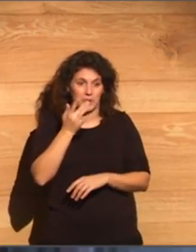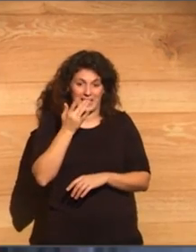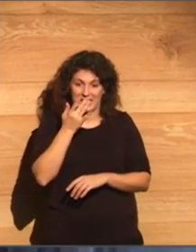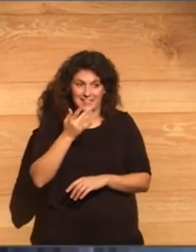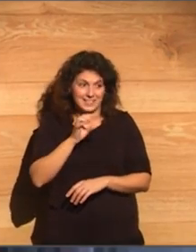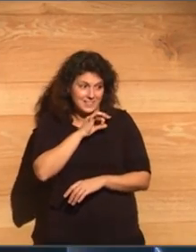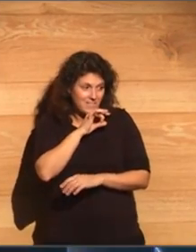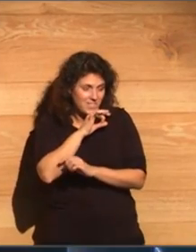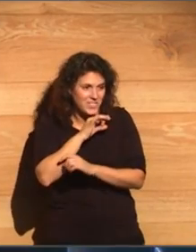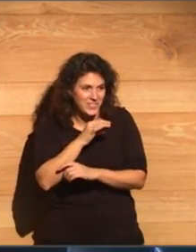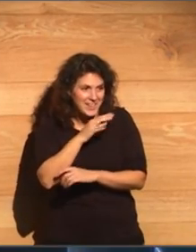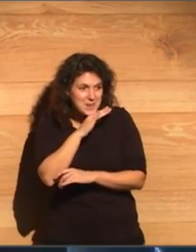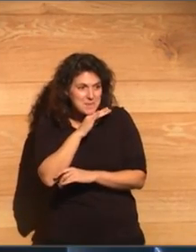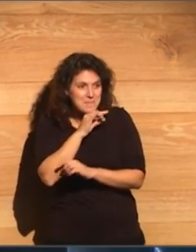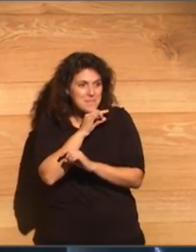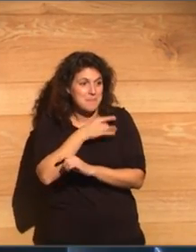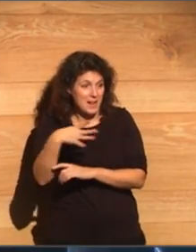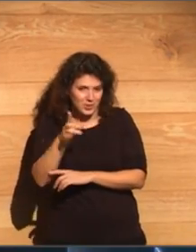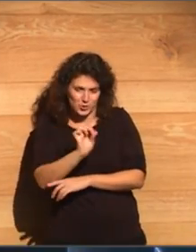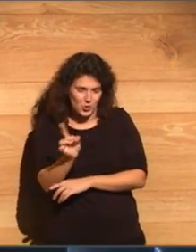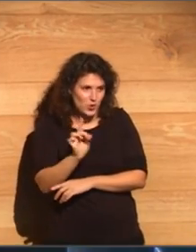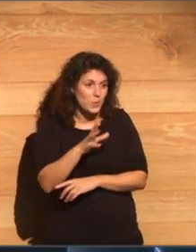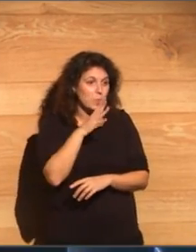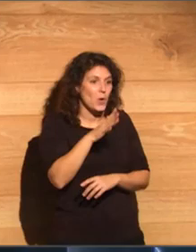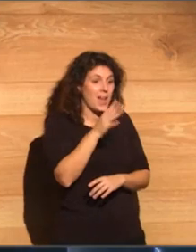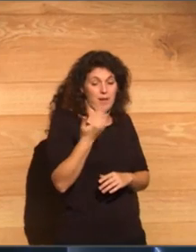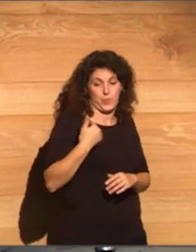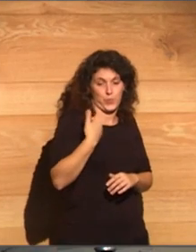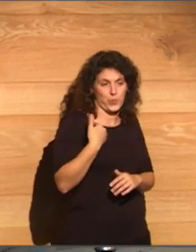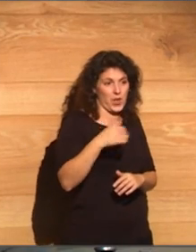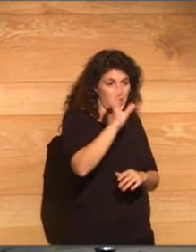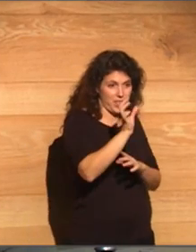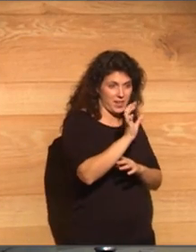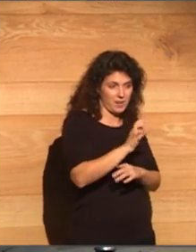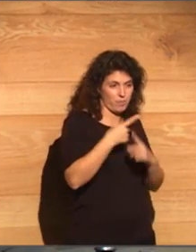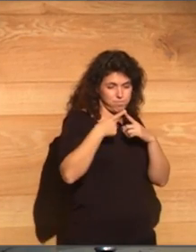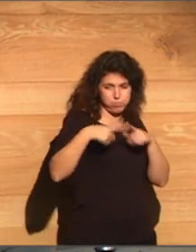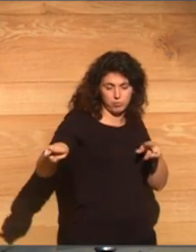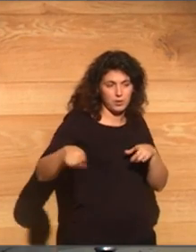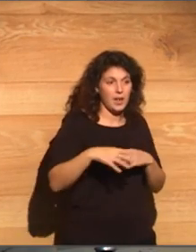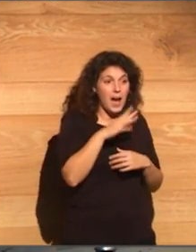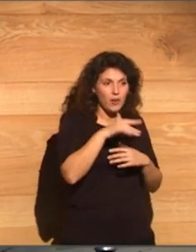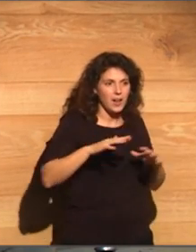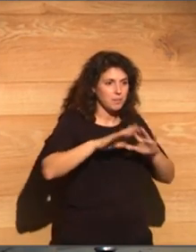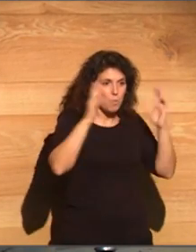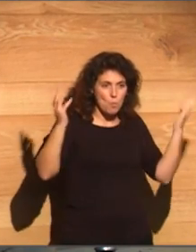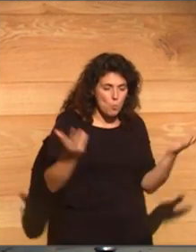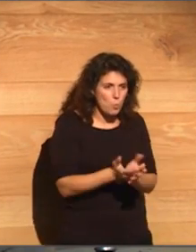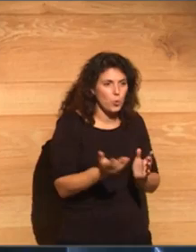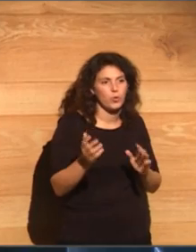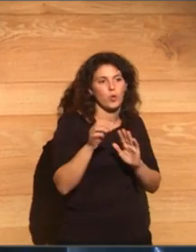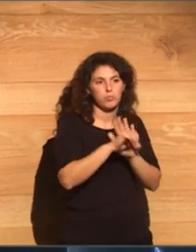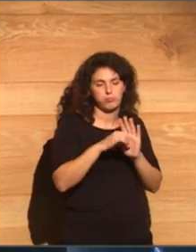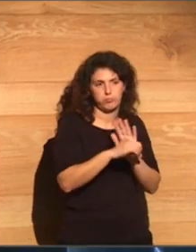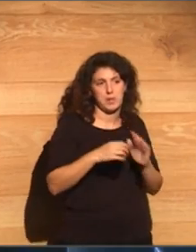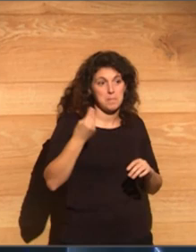prostituta Madrid. Madrileña, exactamente. Sí. Sí, también el cine era muy distinto ahora. Quiero decir que ahora se estrena en todo el planeta a la vez. Entonces son miles de copias